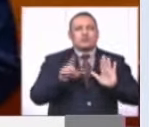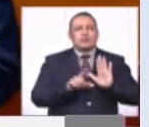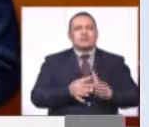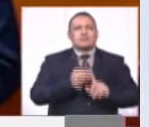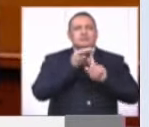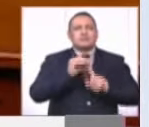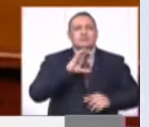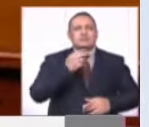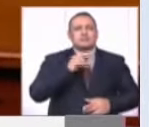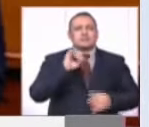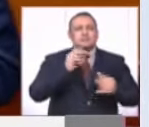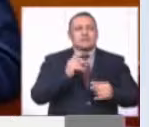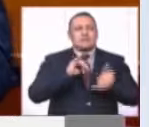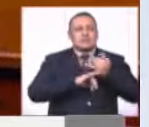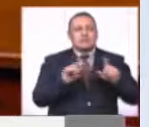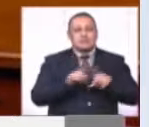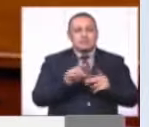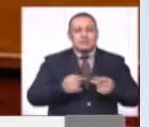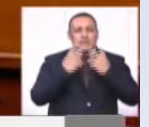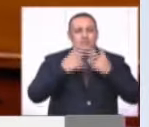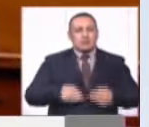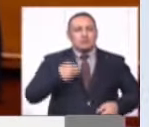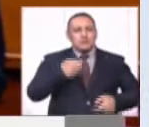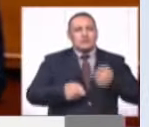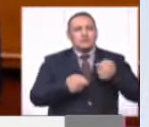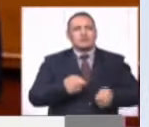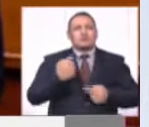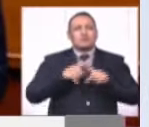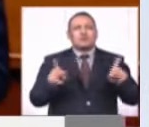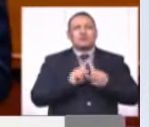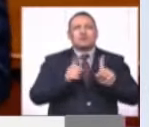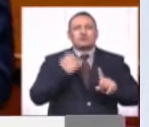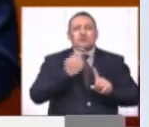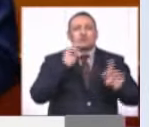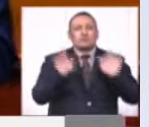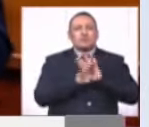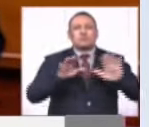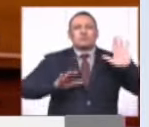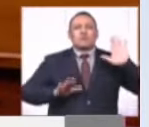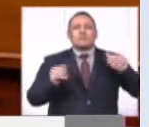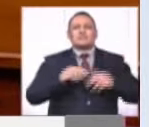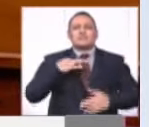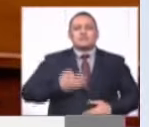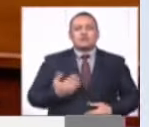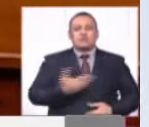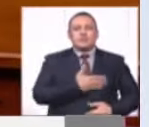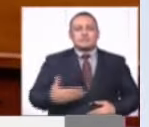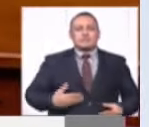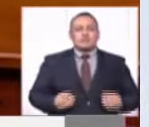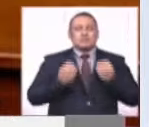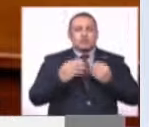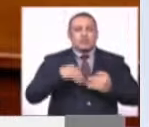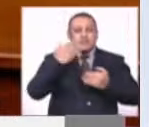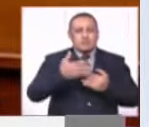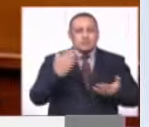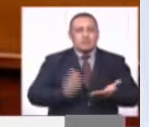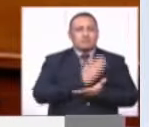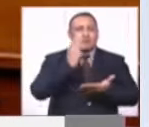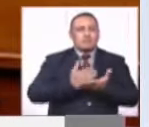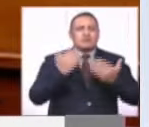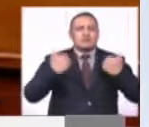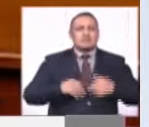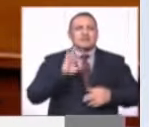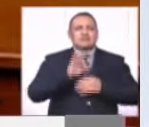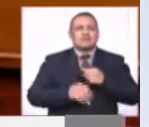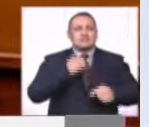Chinecas? Ya escuché que va a haber una inversión, pero que no sea solamente promesa, señor presidente, porque promesas ya casi